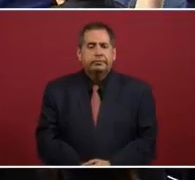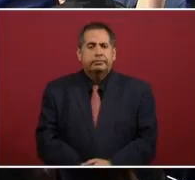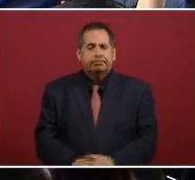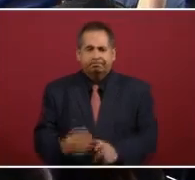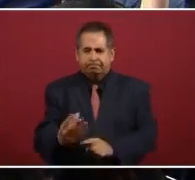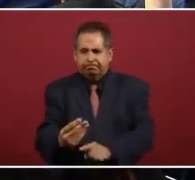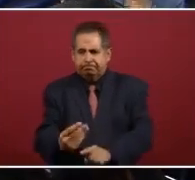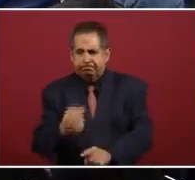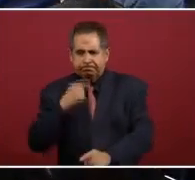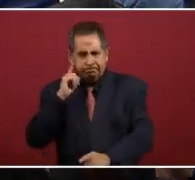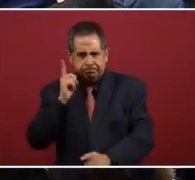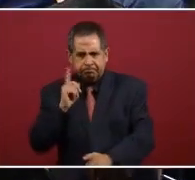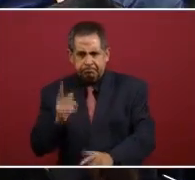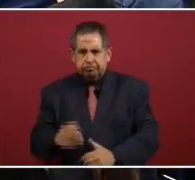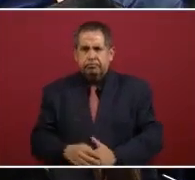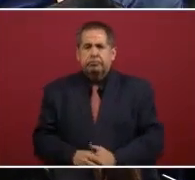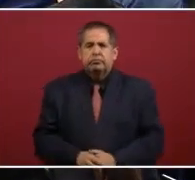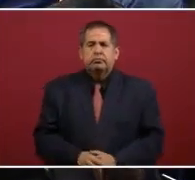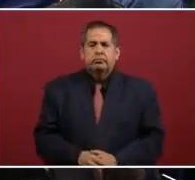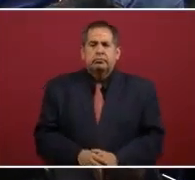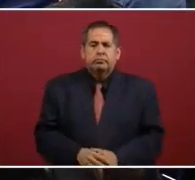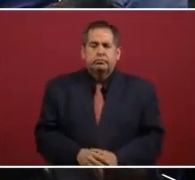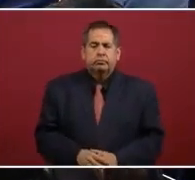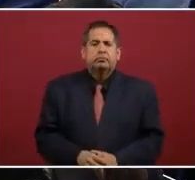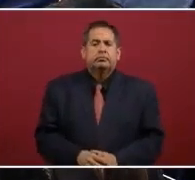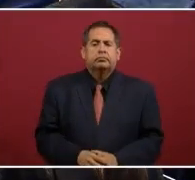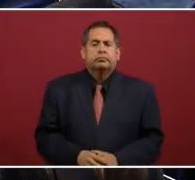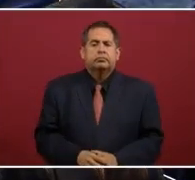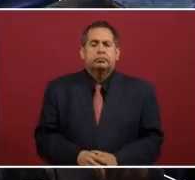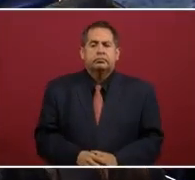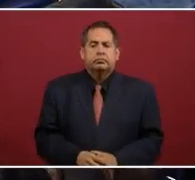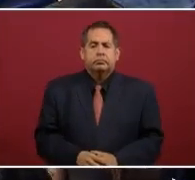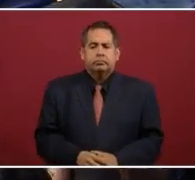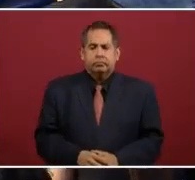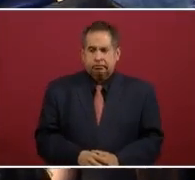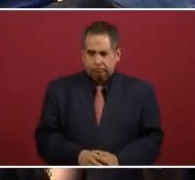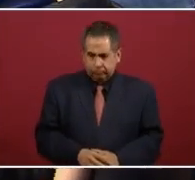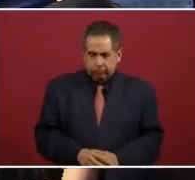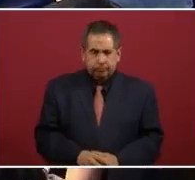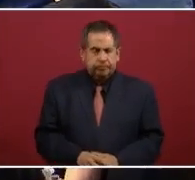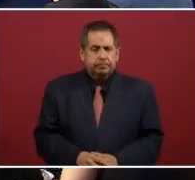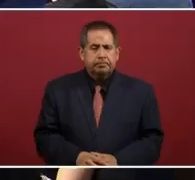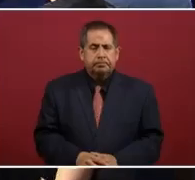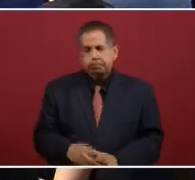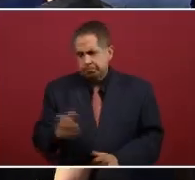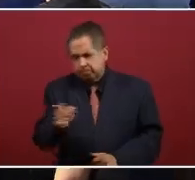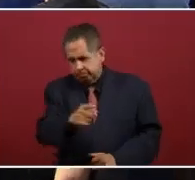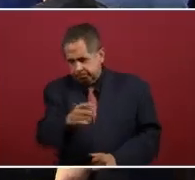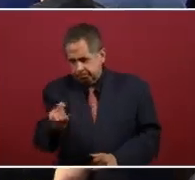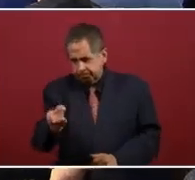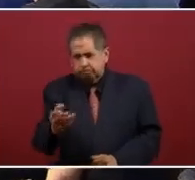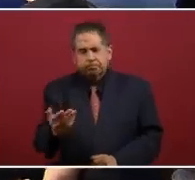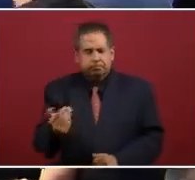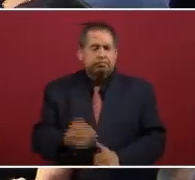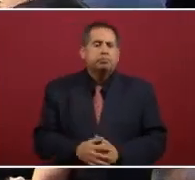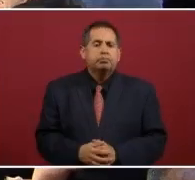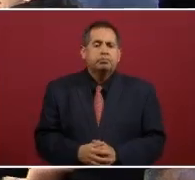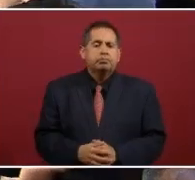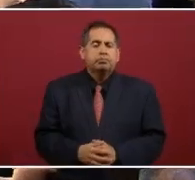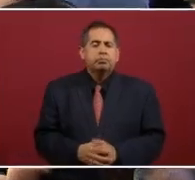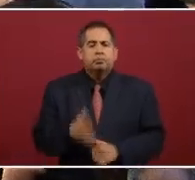descongelamiento, por favor. A ver, adelante. Ay, La voz de la compañera. Buenos días, presidente